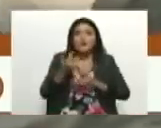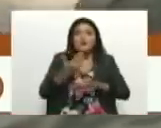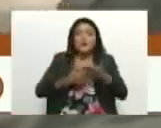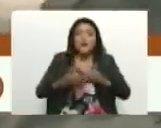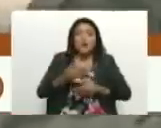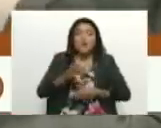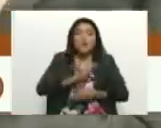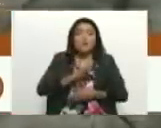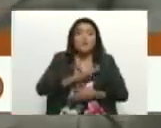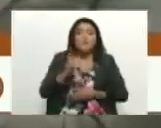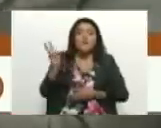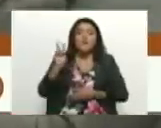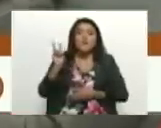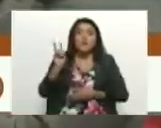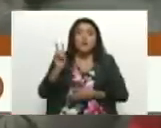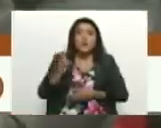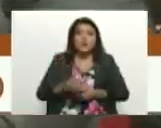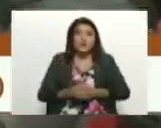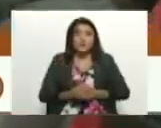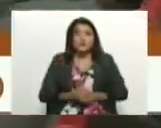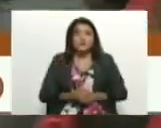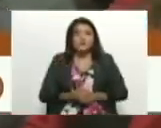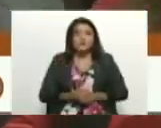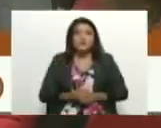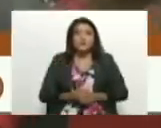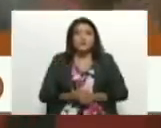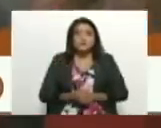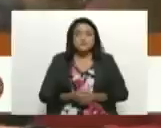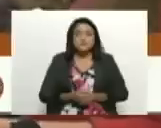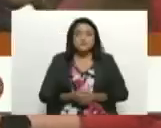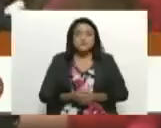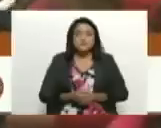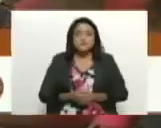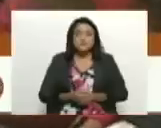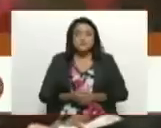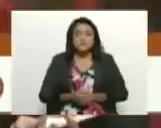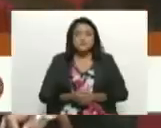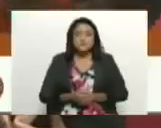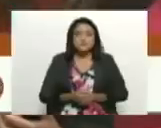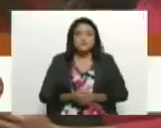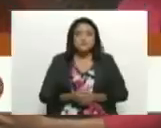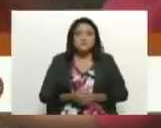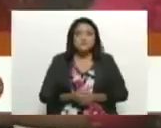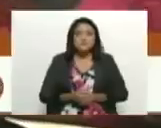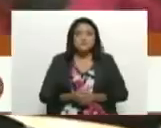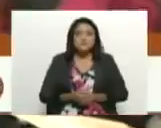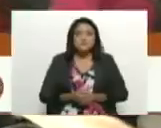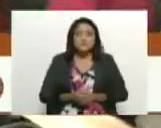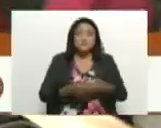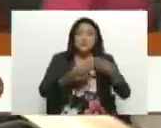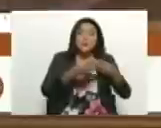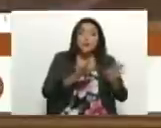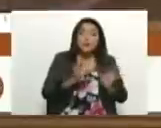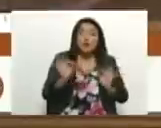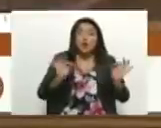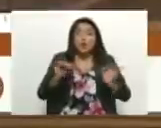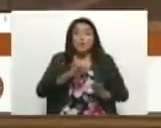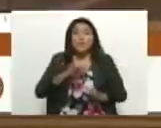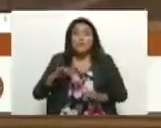a funcionarios o a personas que pertenecen al sector privado. Escúcheseme